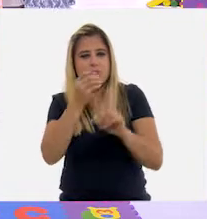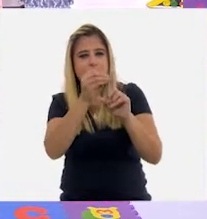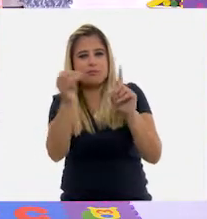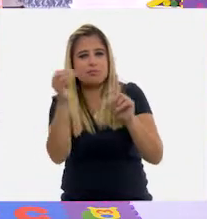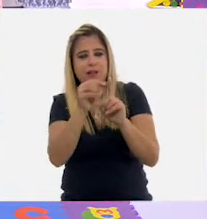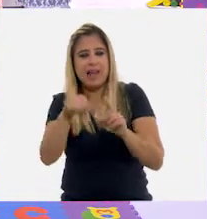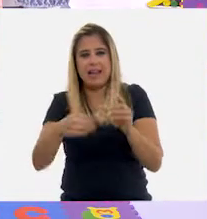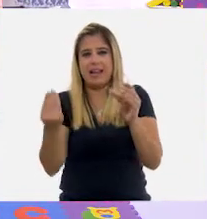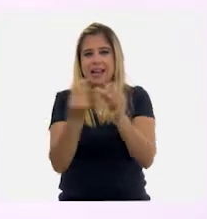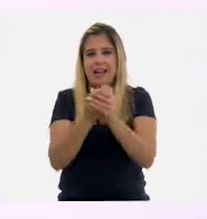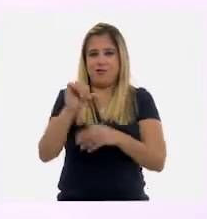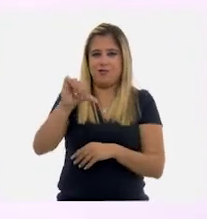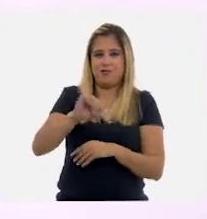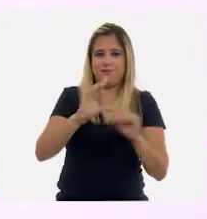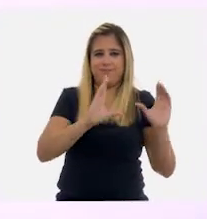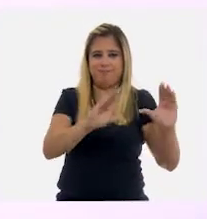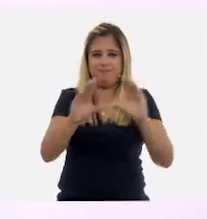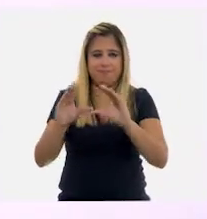con esta clase.